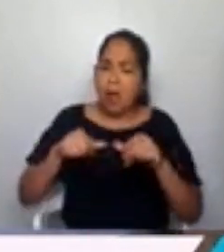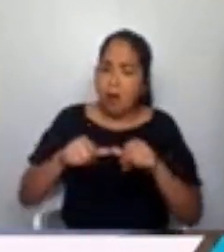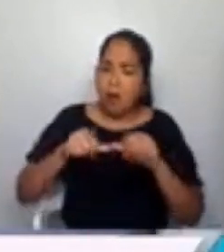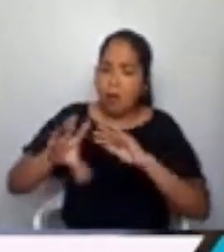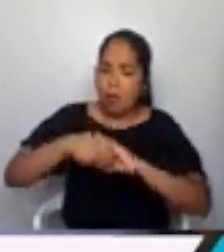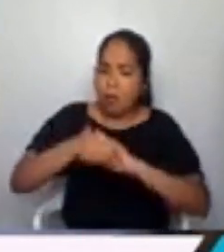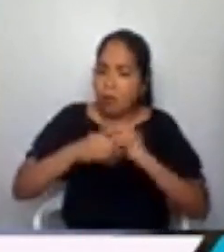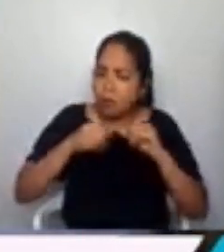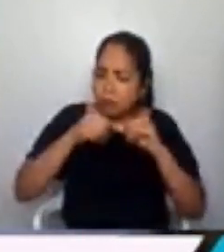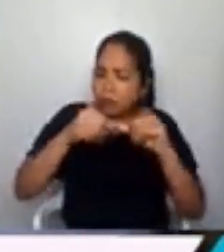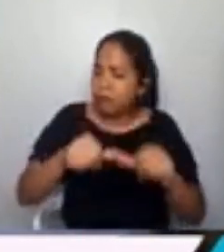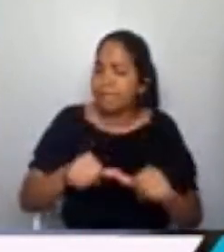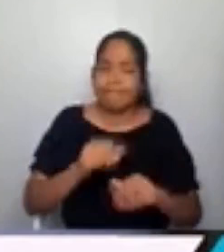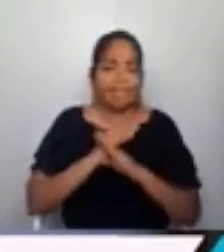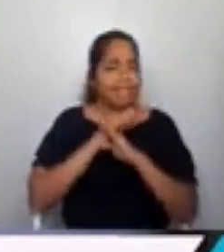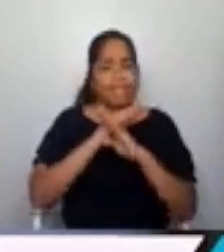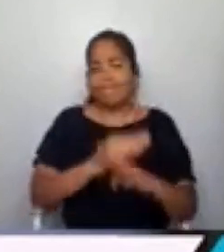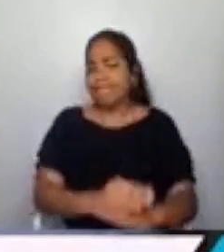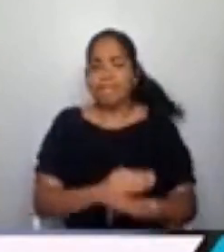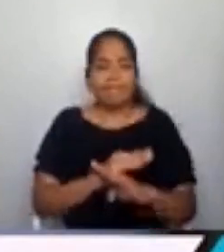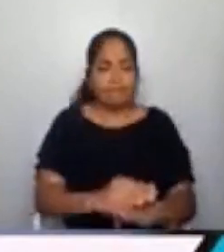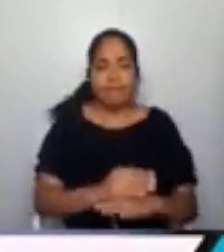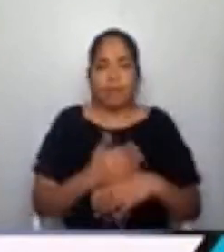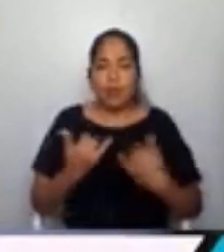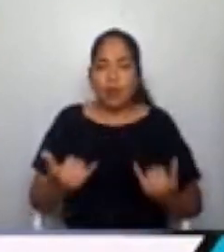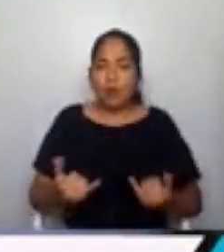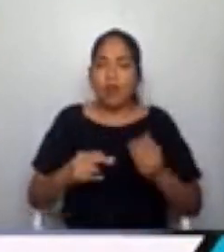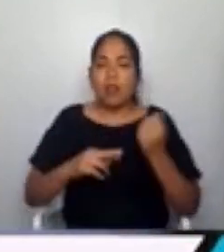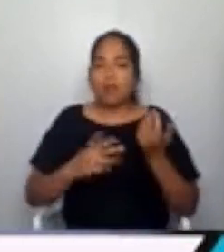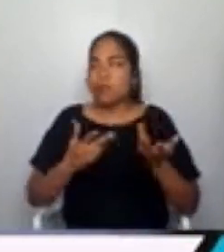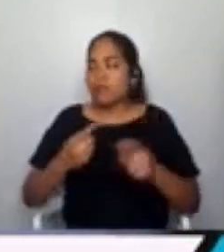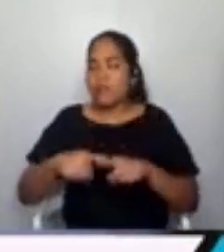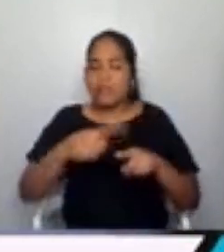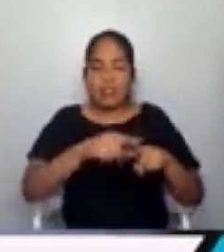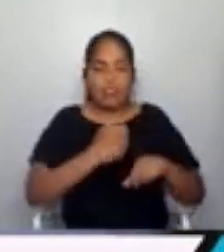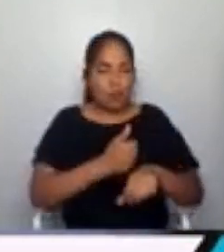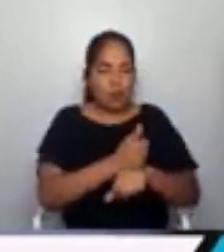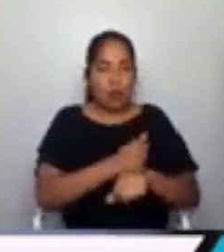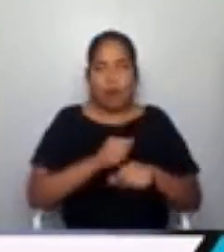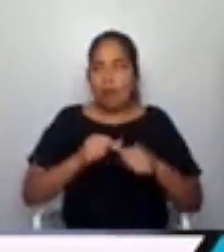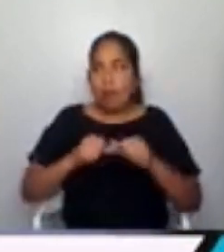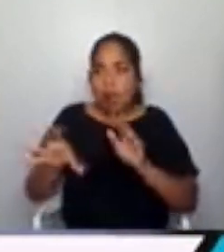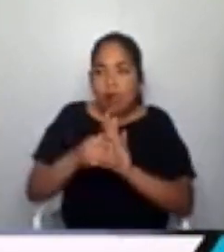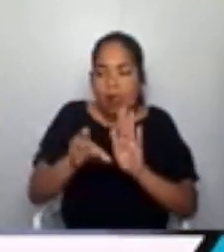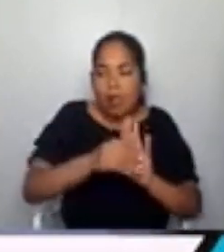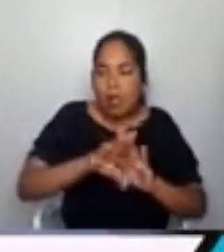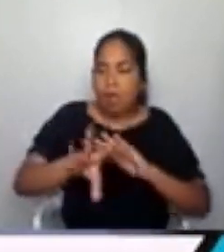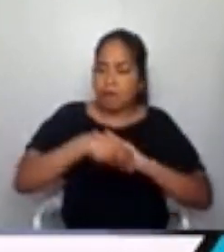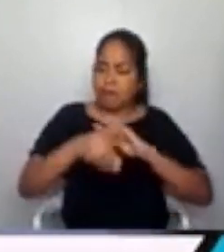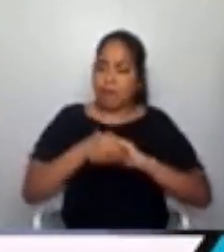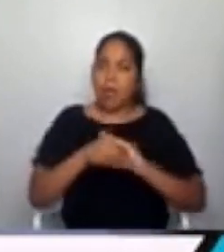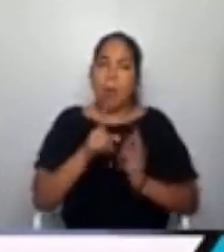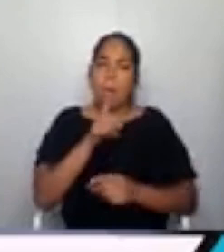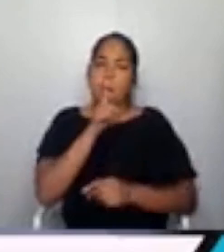continúe, no podemos permitir que los funcionarios caigan en corrupción sin que nosotros digamos nada.